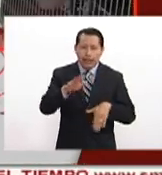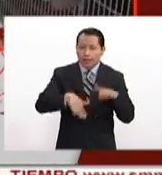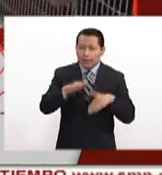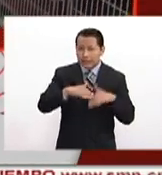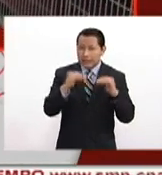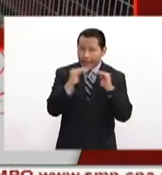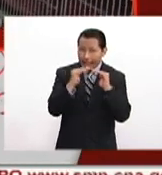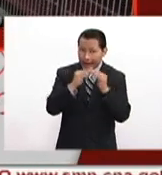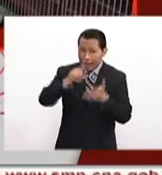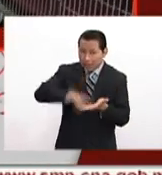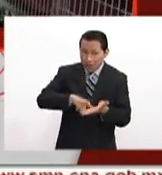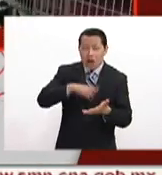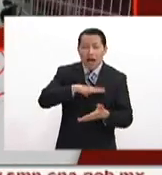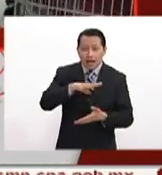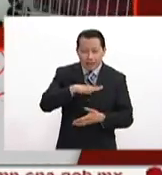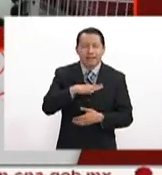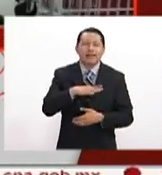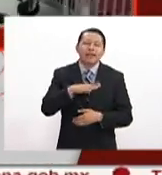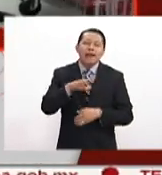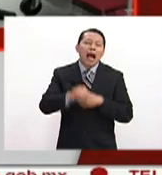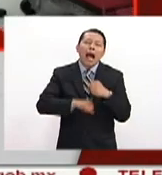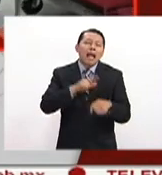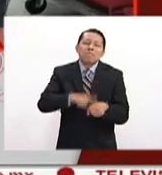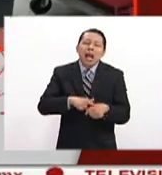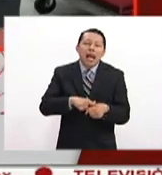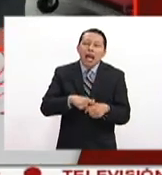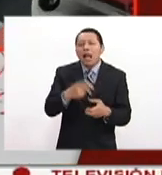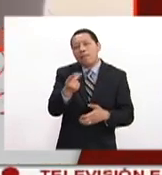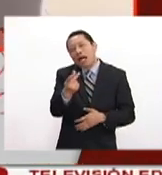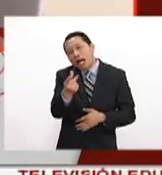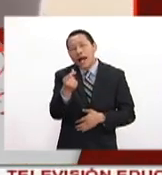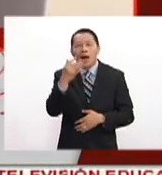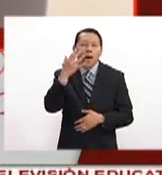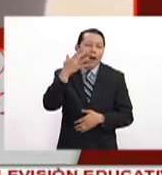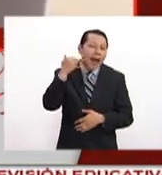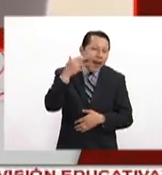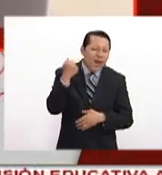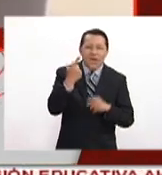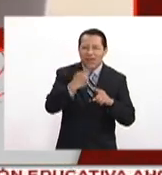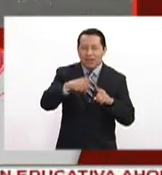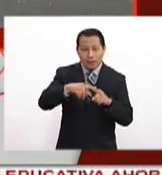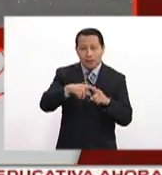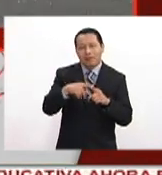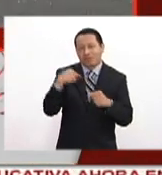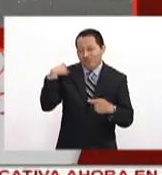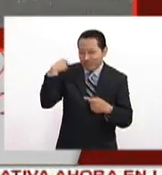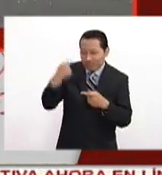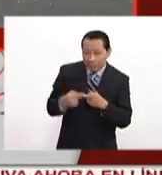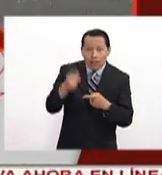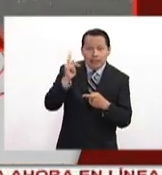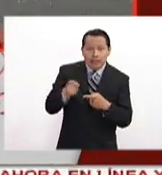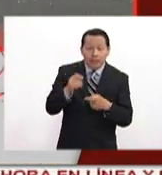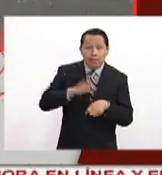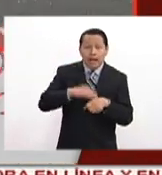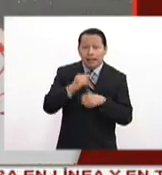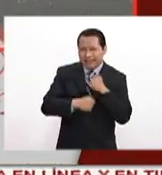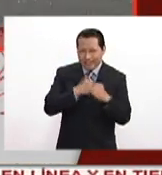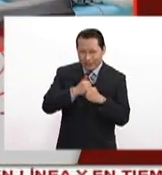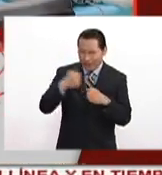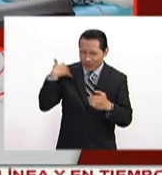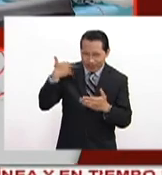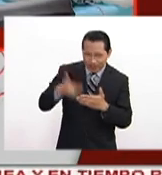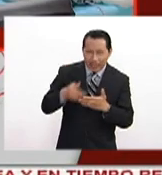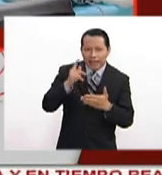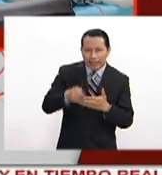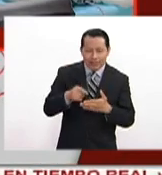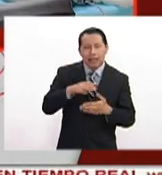nuestras casas, son nuestras mascotas. Claro. Es lo que ha tomado más fuerza en los últimos años, que es la educación al cuidado de las